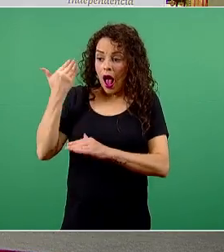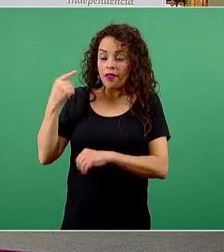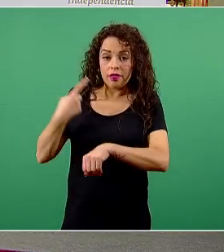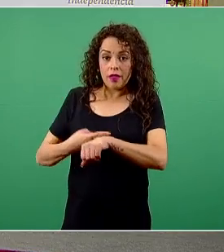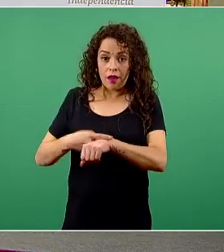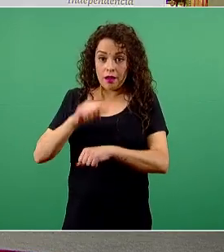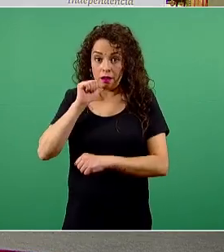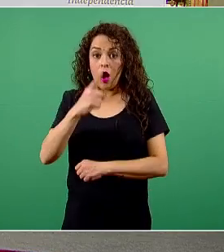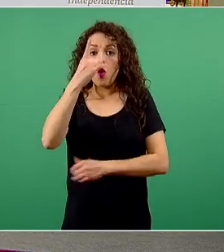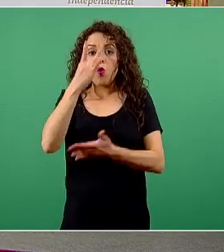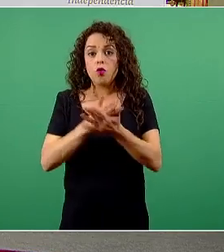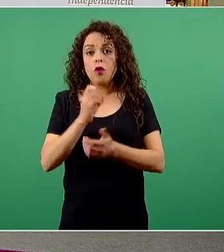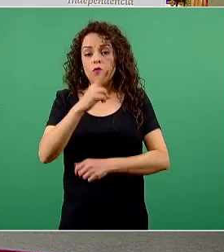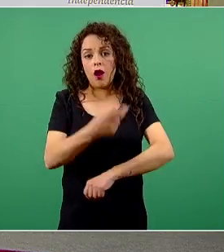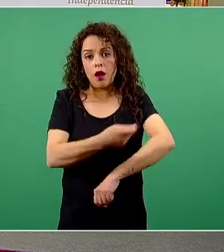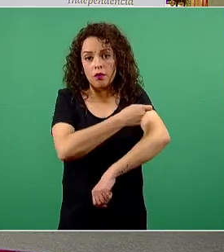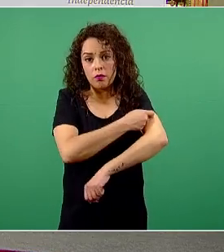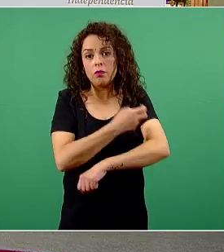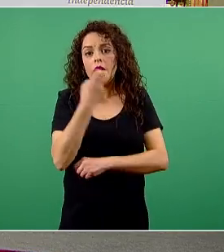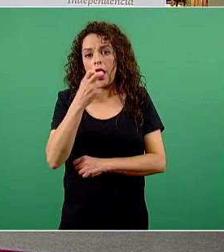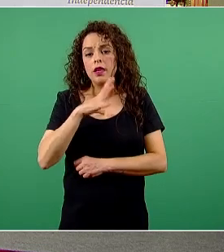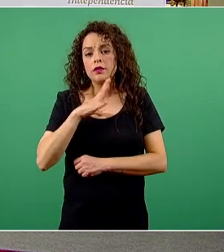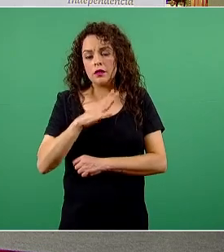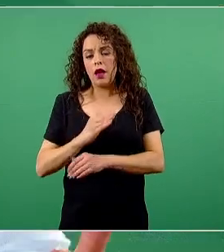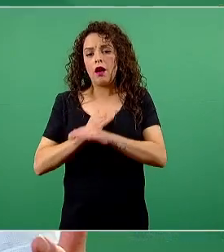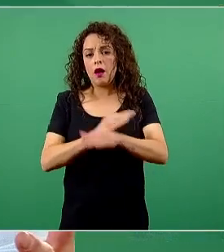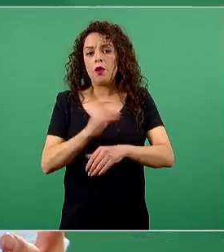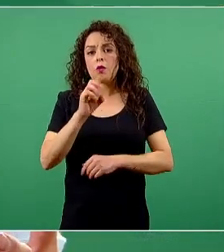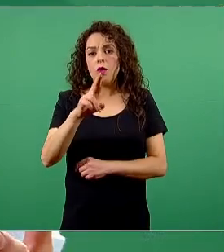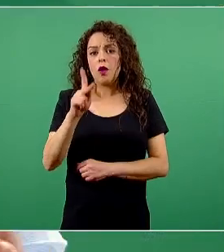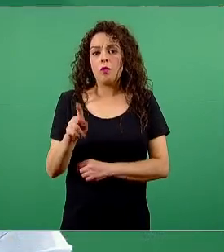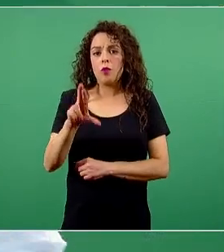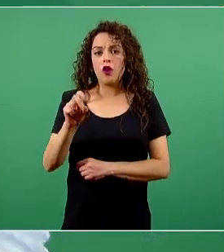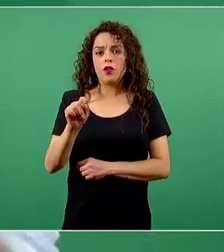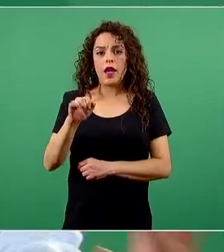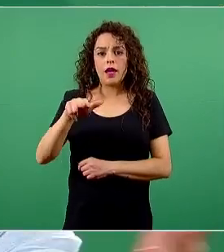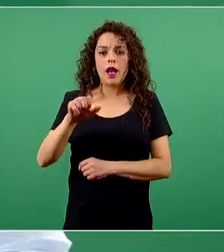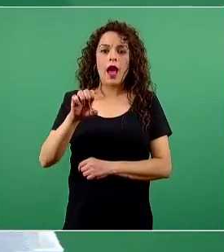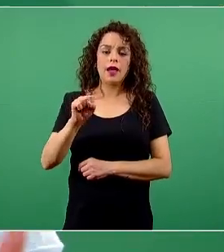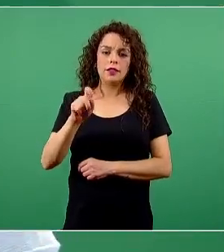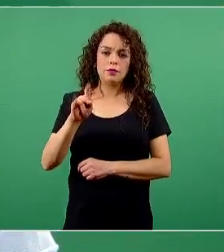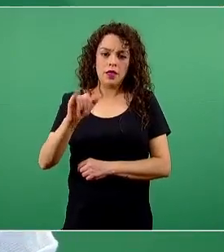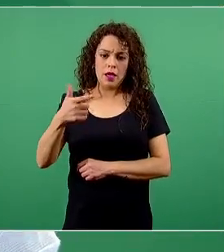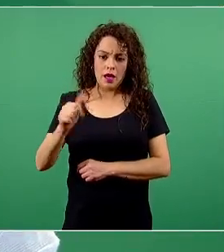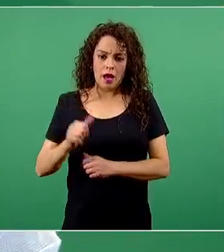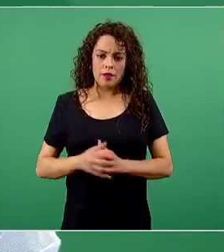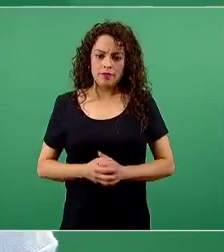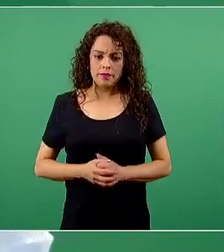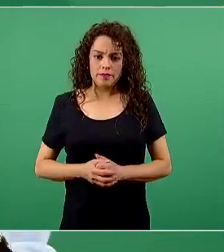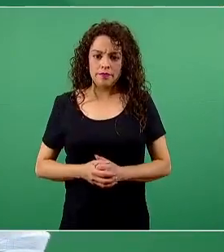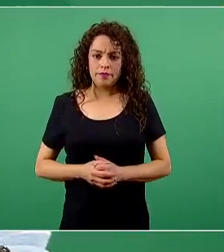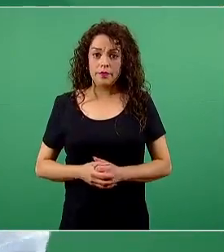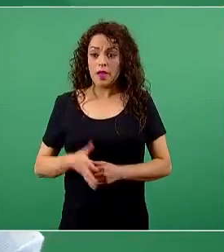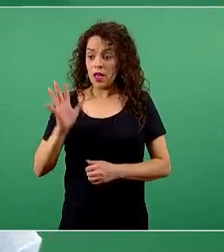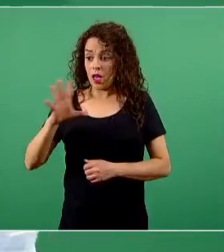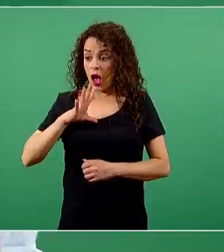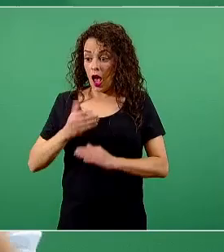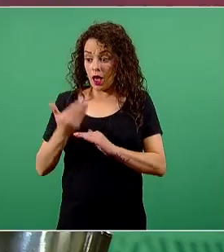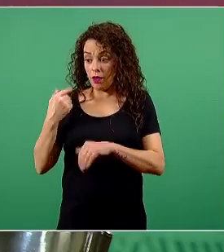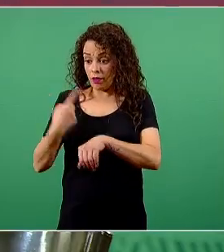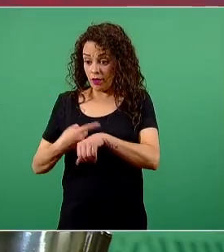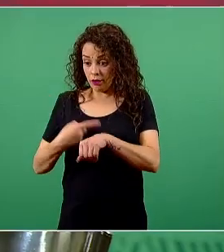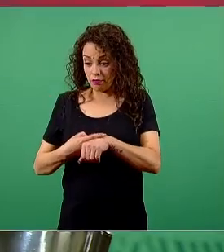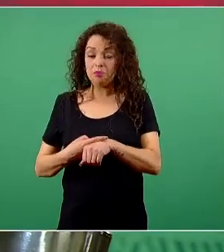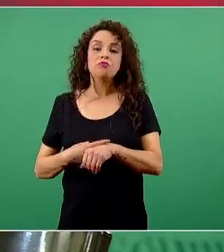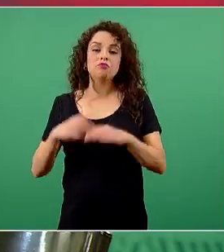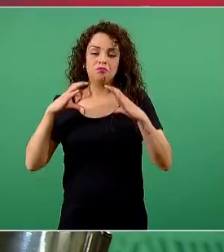supuesto, quien tiene la enfermedad y luego es vacunada va a tener todo el repertorio de anticuerpos, posiblemente con una